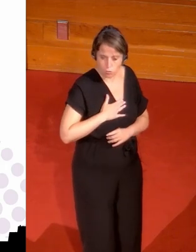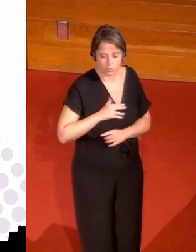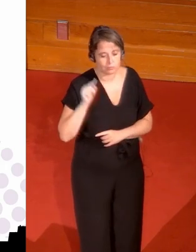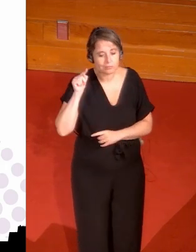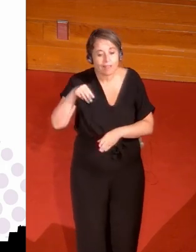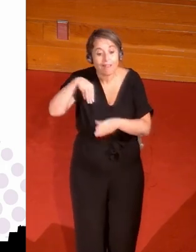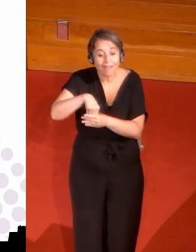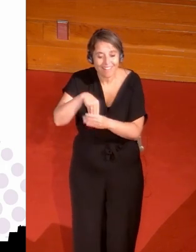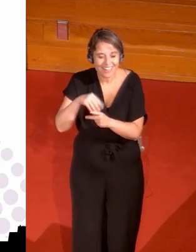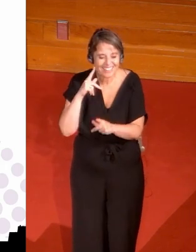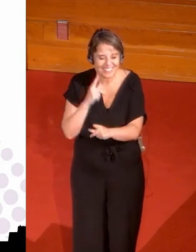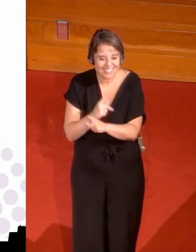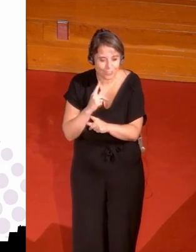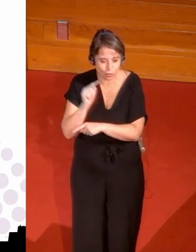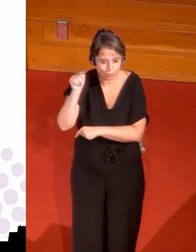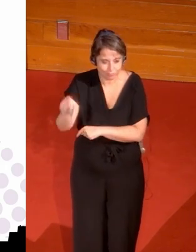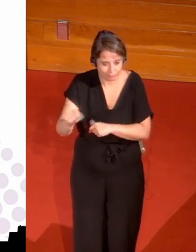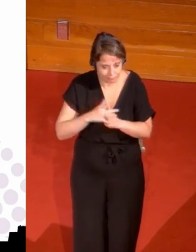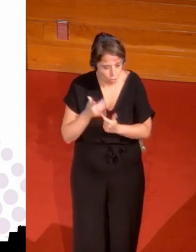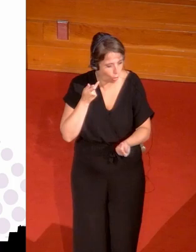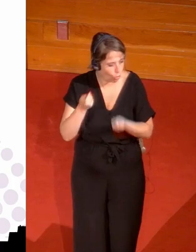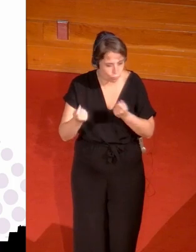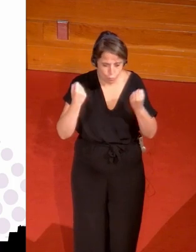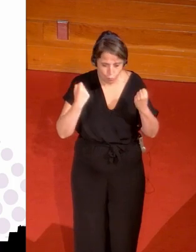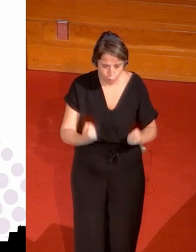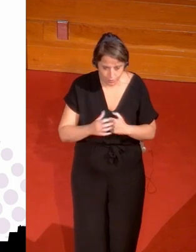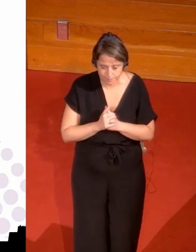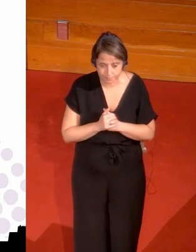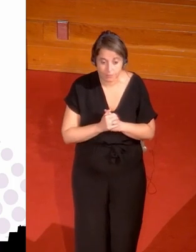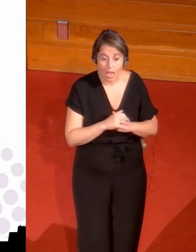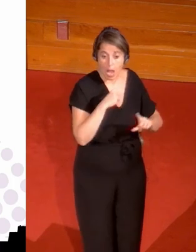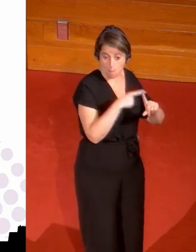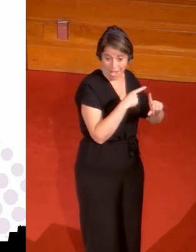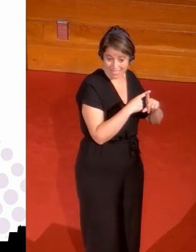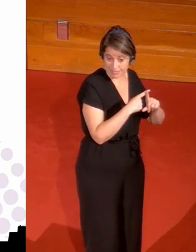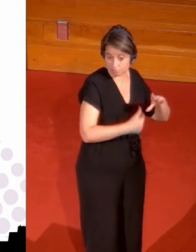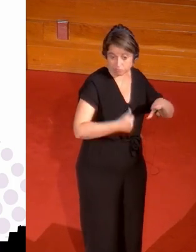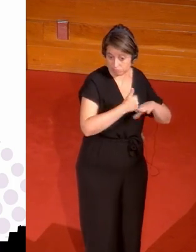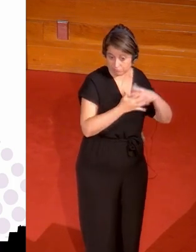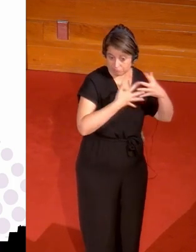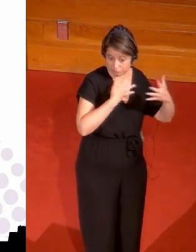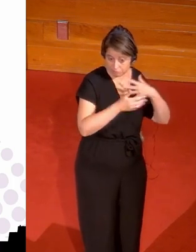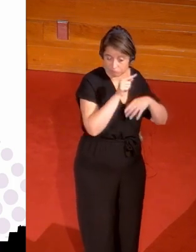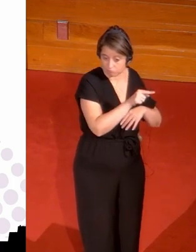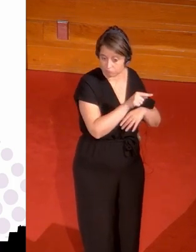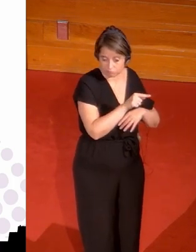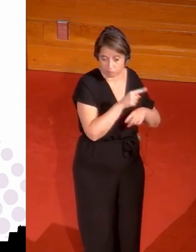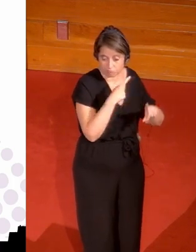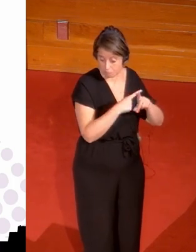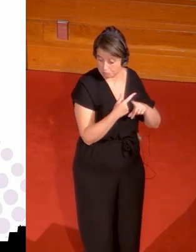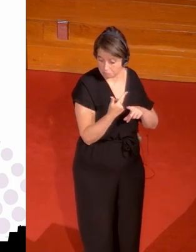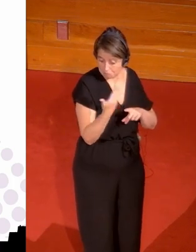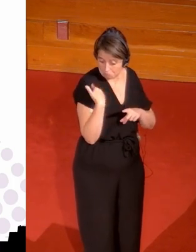no sé cuántos lo dominan elon musk clarísimamente o sea el